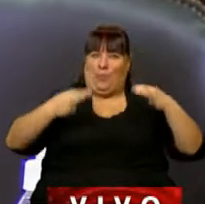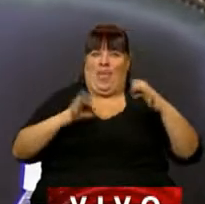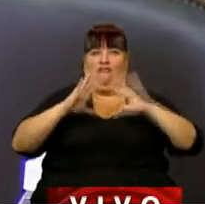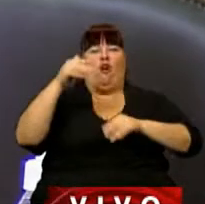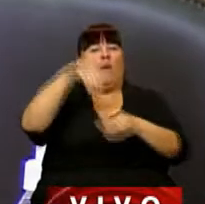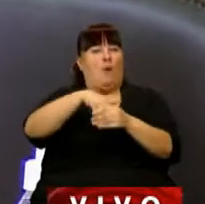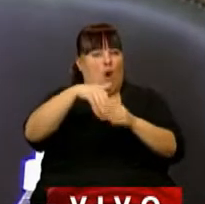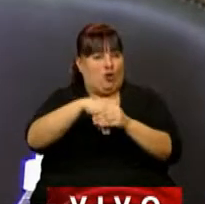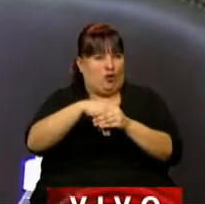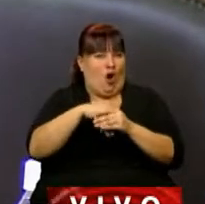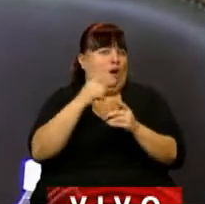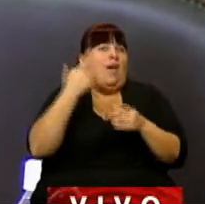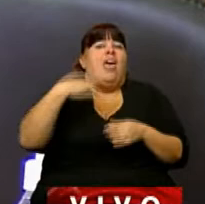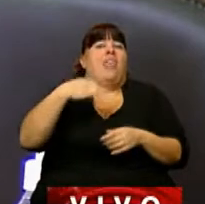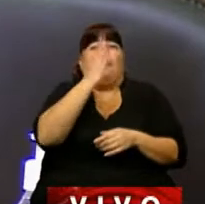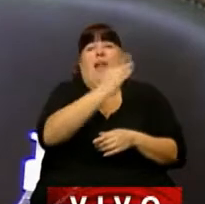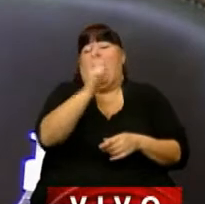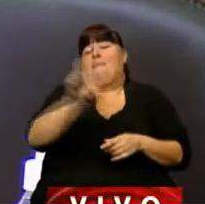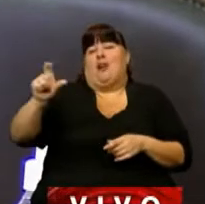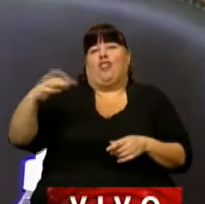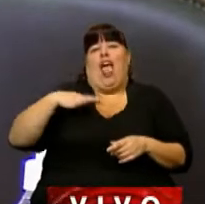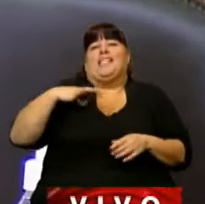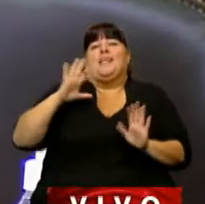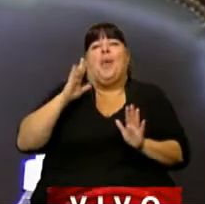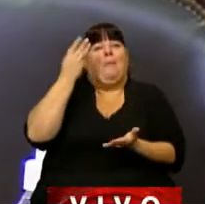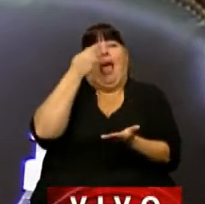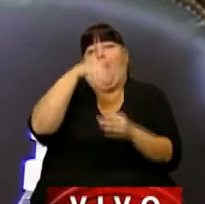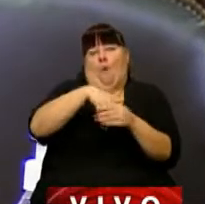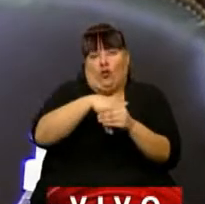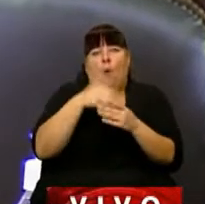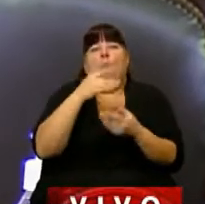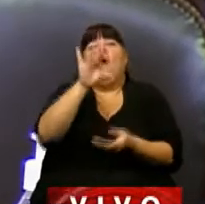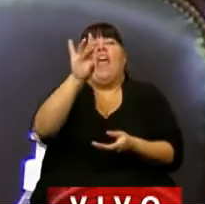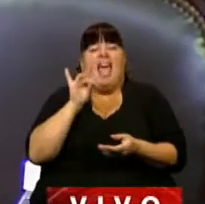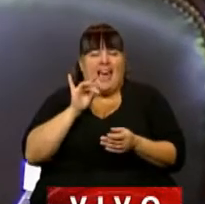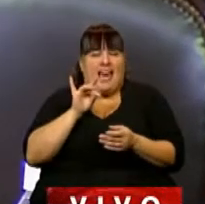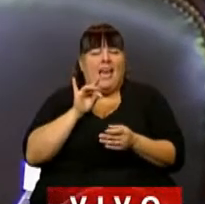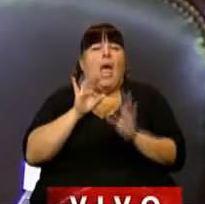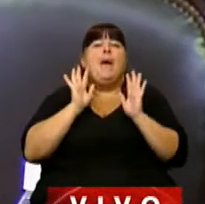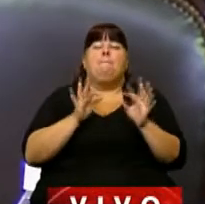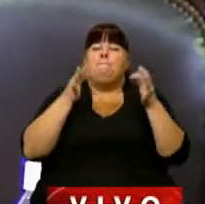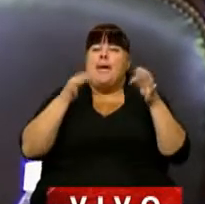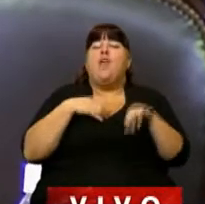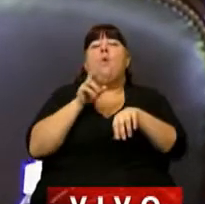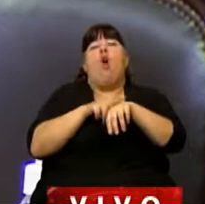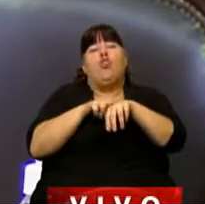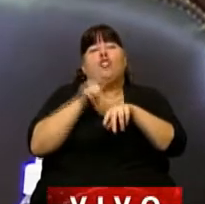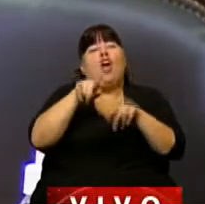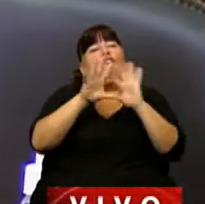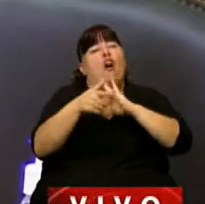su capacidad cívica, de su capacidad de selección, pero la sugerencia instrumental es que en estas